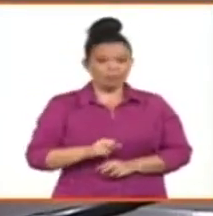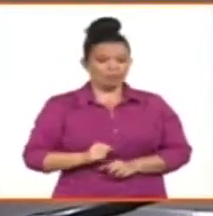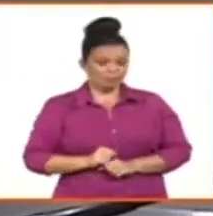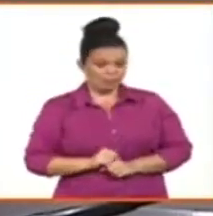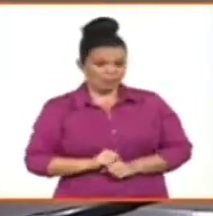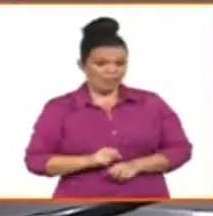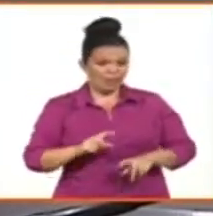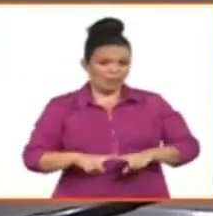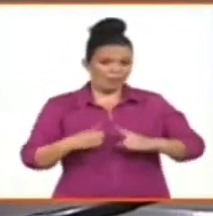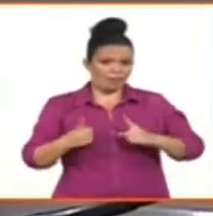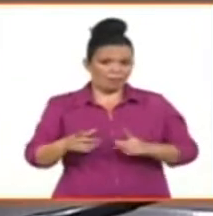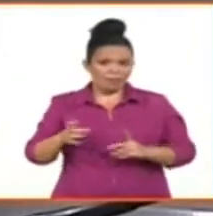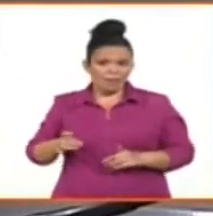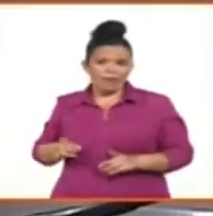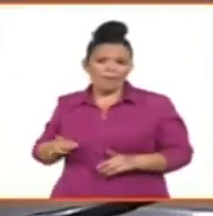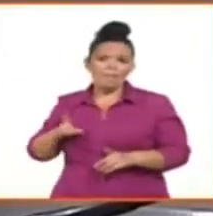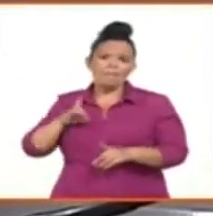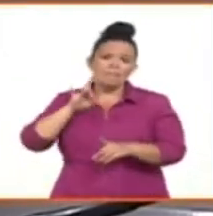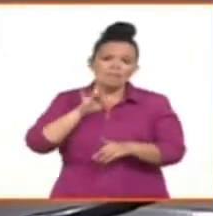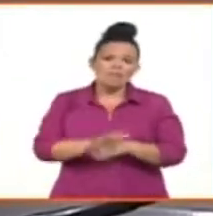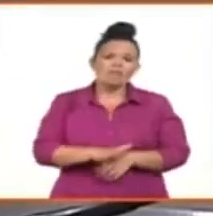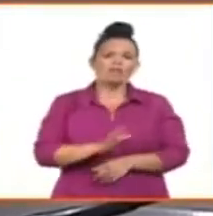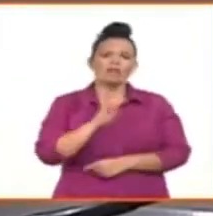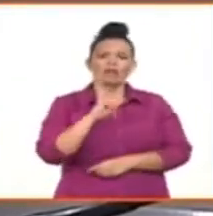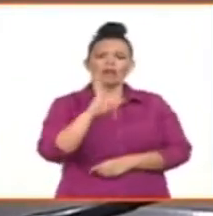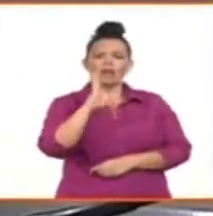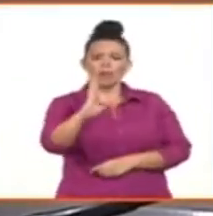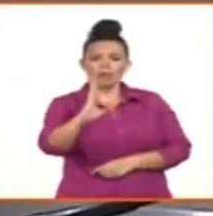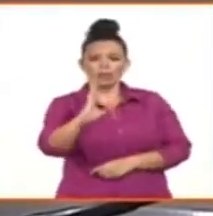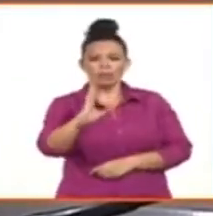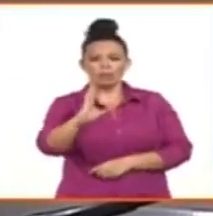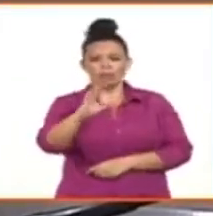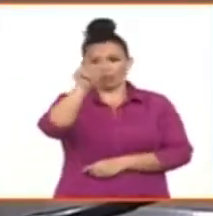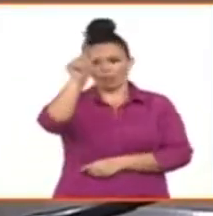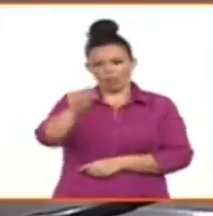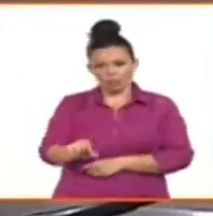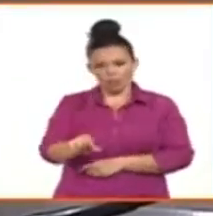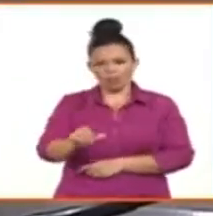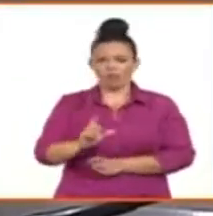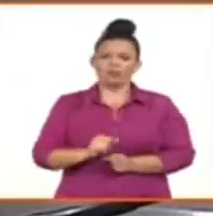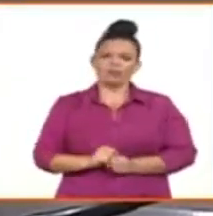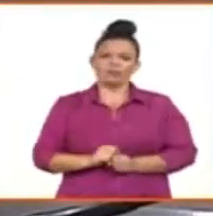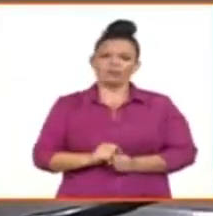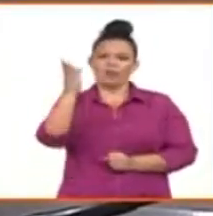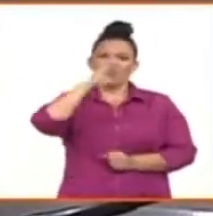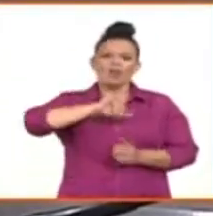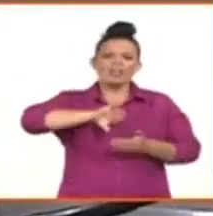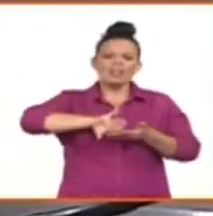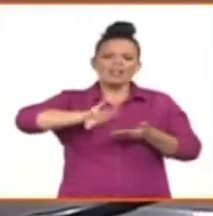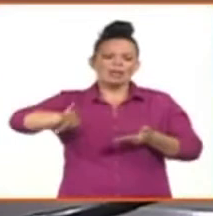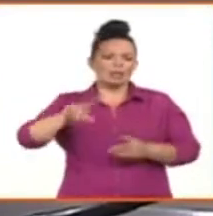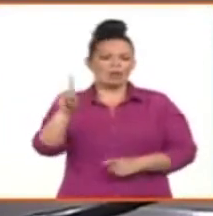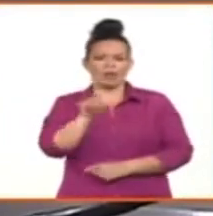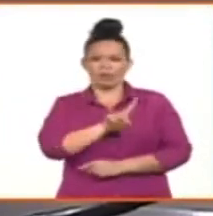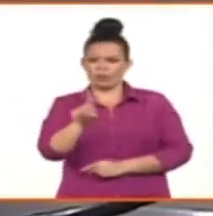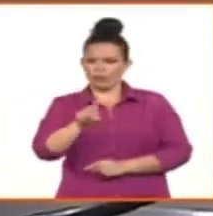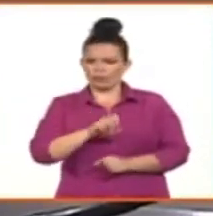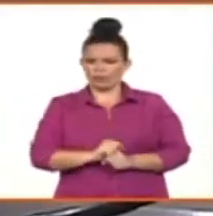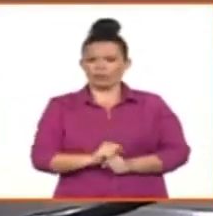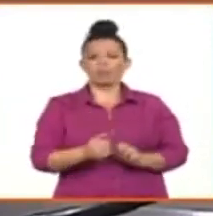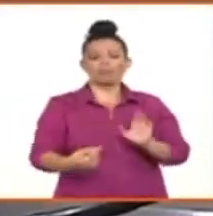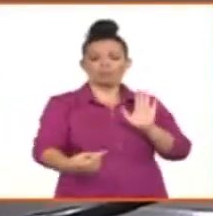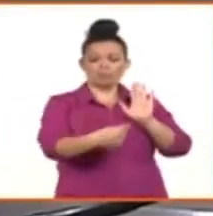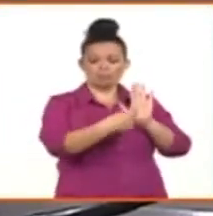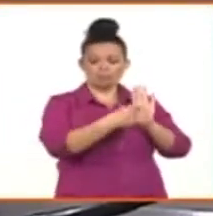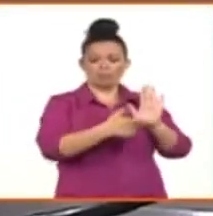del principio de respeto a la dignidad humana y de no discriminación, por todas las razones que se expresan en el código, perdón, en